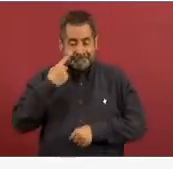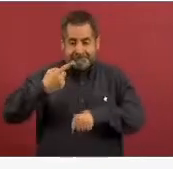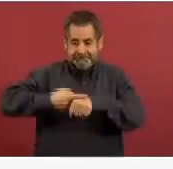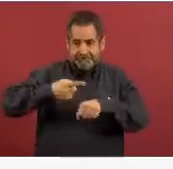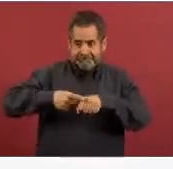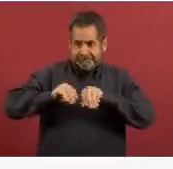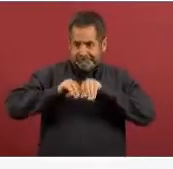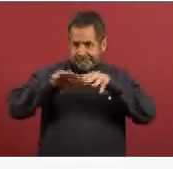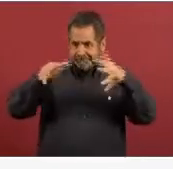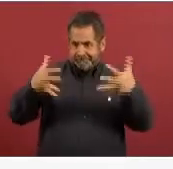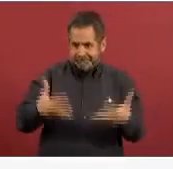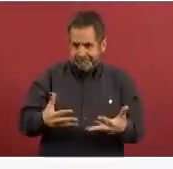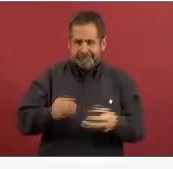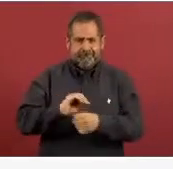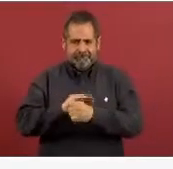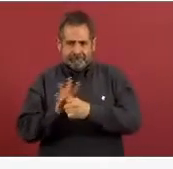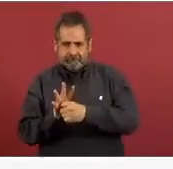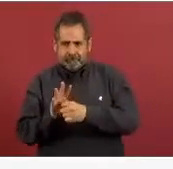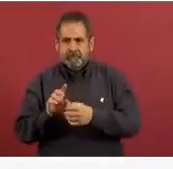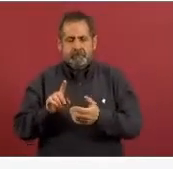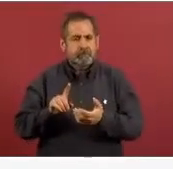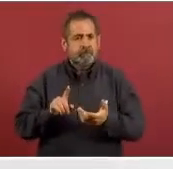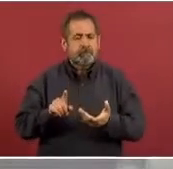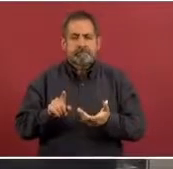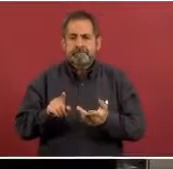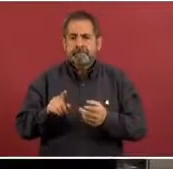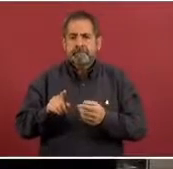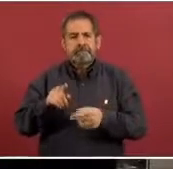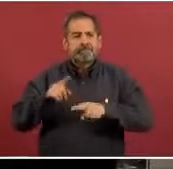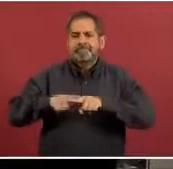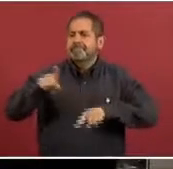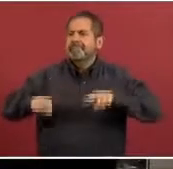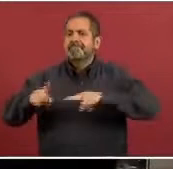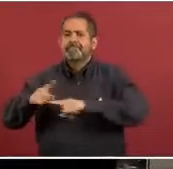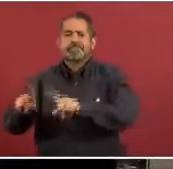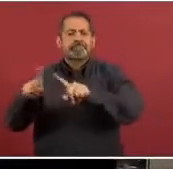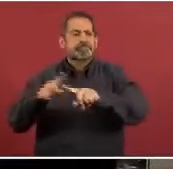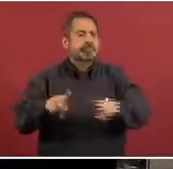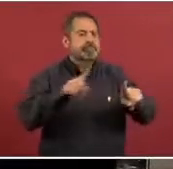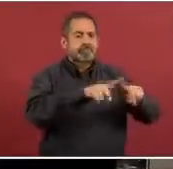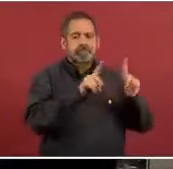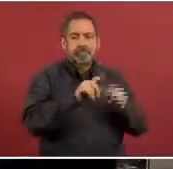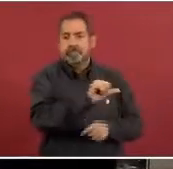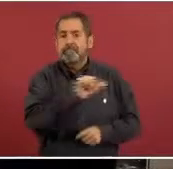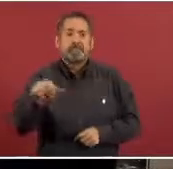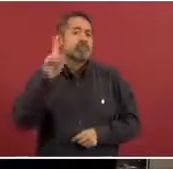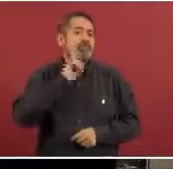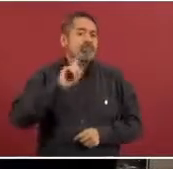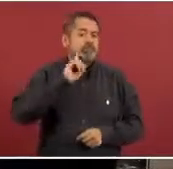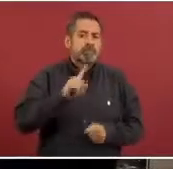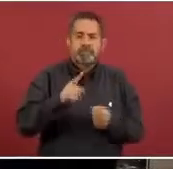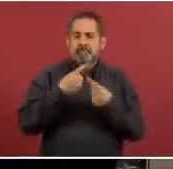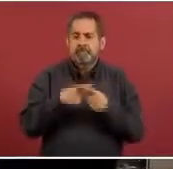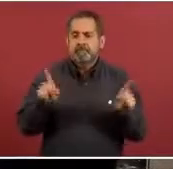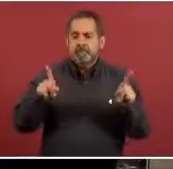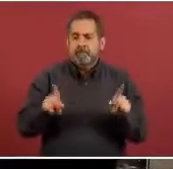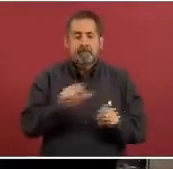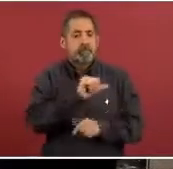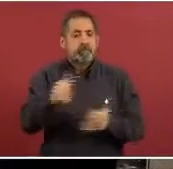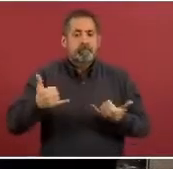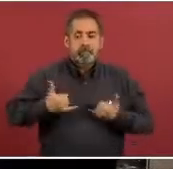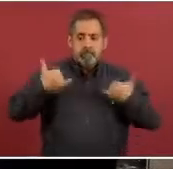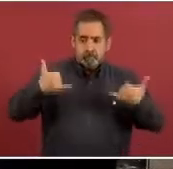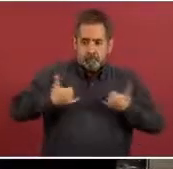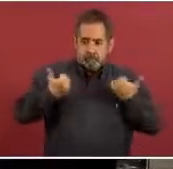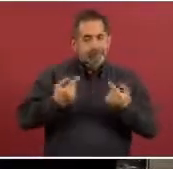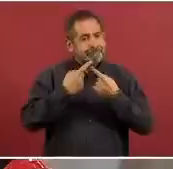que vivimos frente al coronavirus impacta de forma distinta también específicamente a las mujeres, a las adolescentes y a